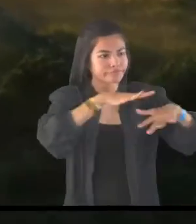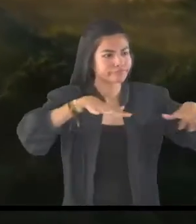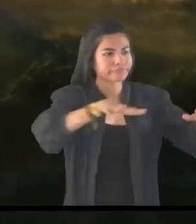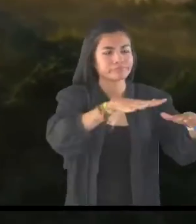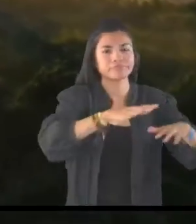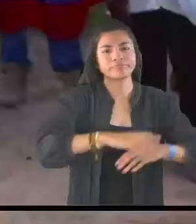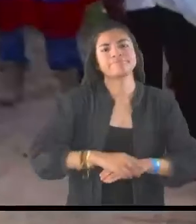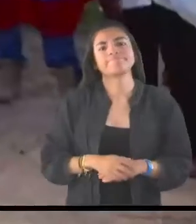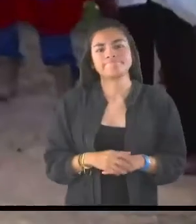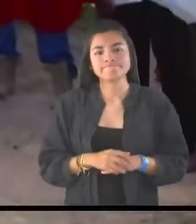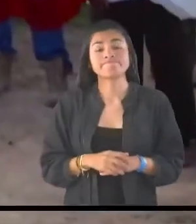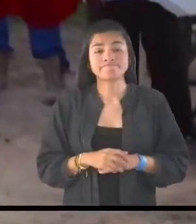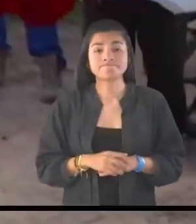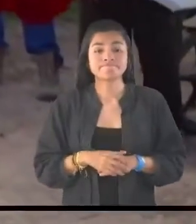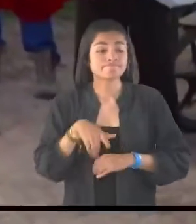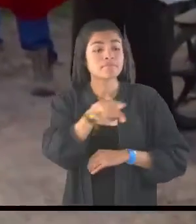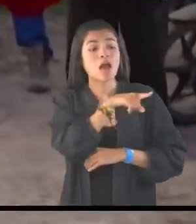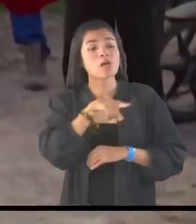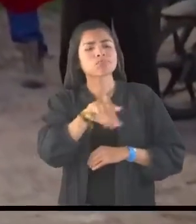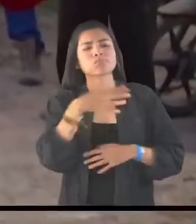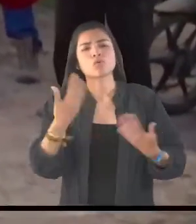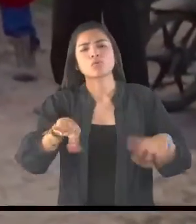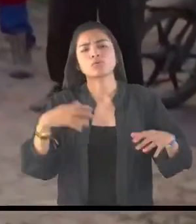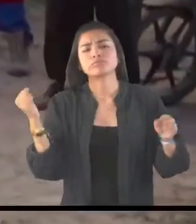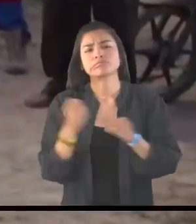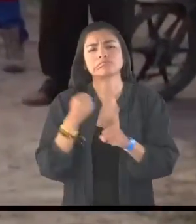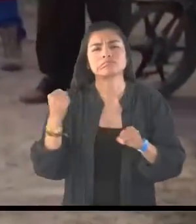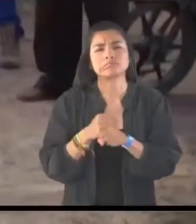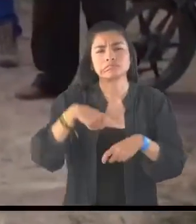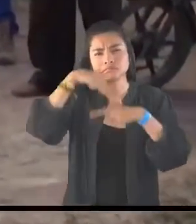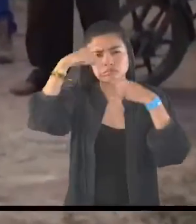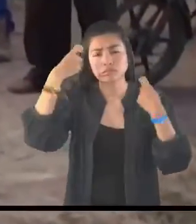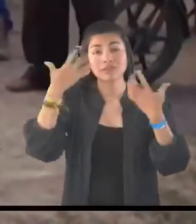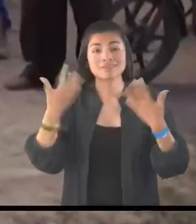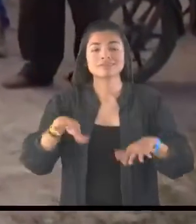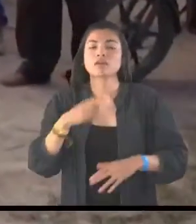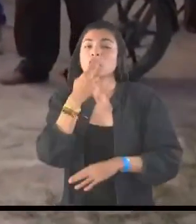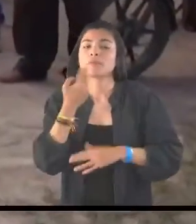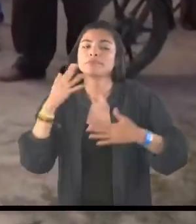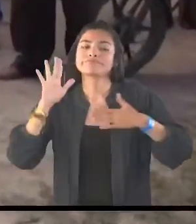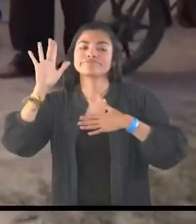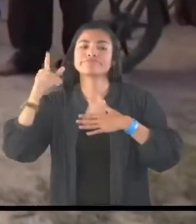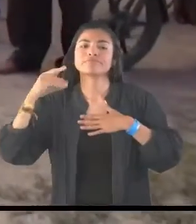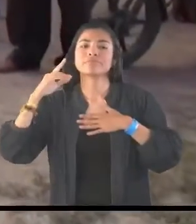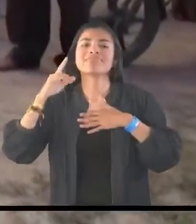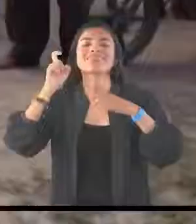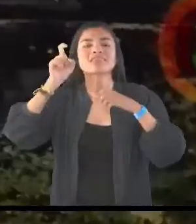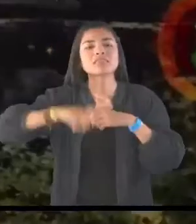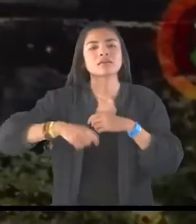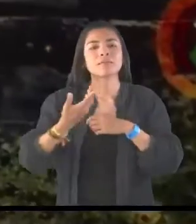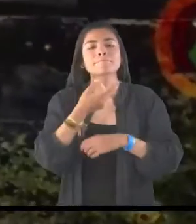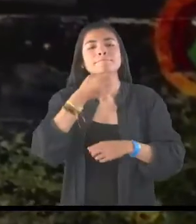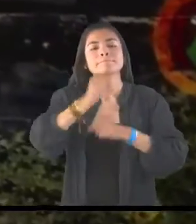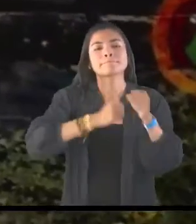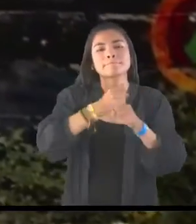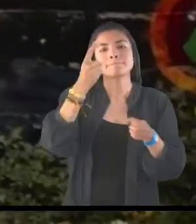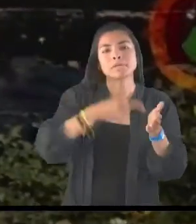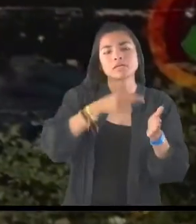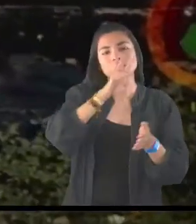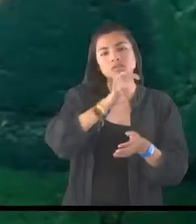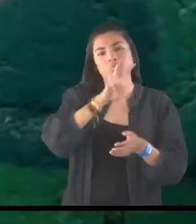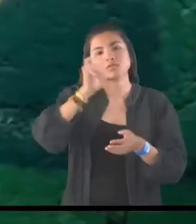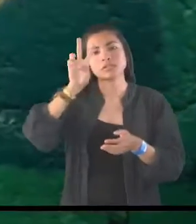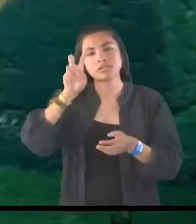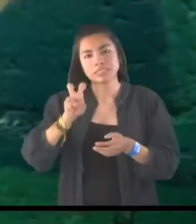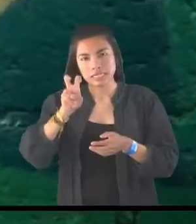territorios. Aunque se trata de una tarea titánica, es un compromiso que el Estado ha adquirido desde 1997 para garantizar que